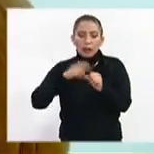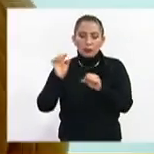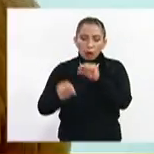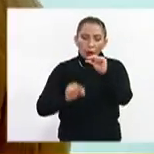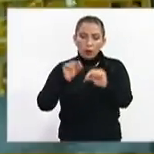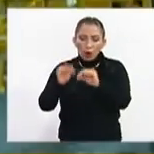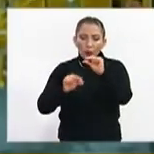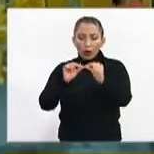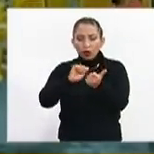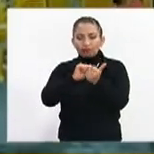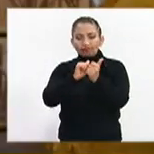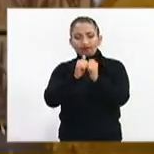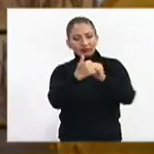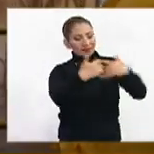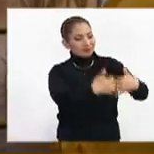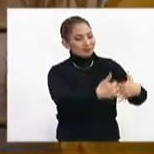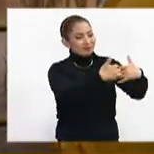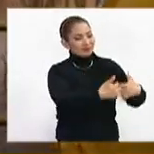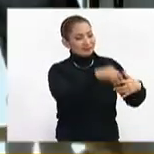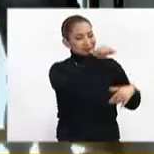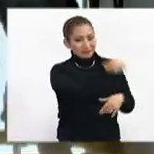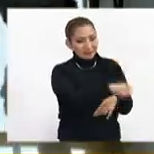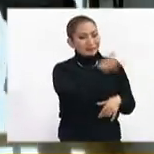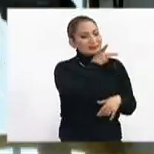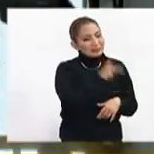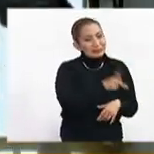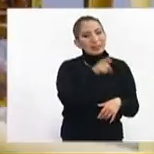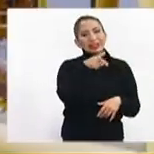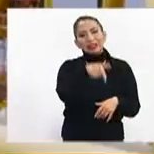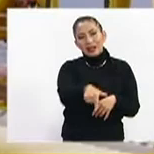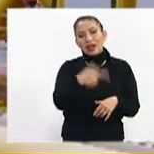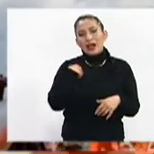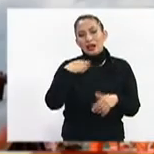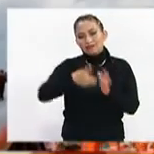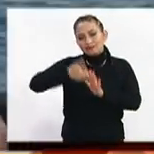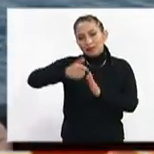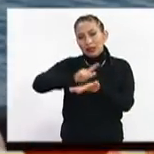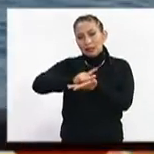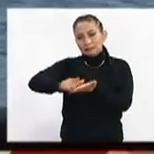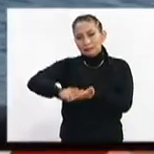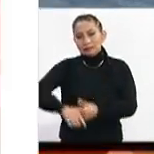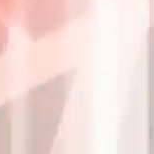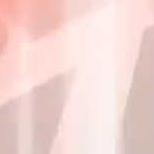recuperando de manera gradual la producción tanto de petróleo como de refinados.